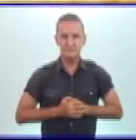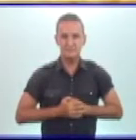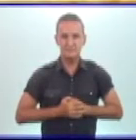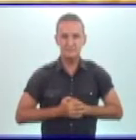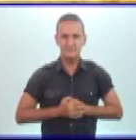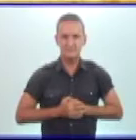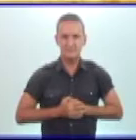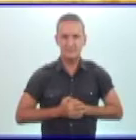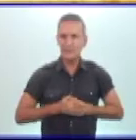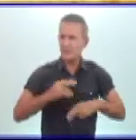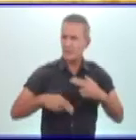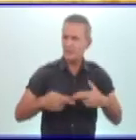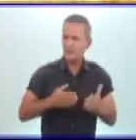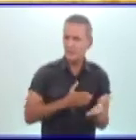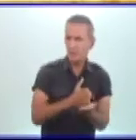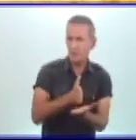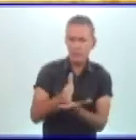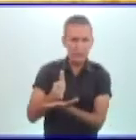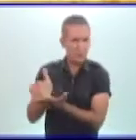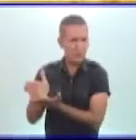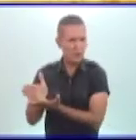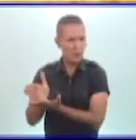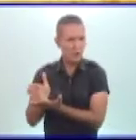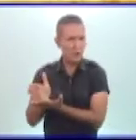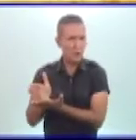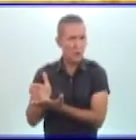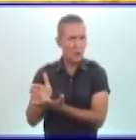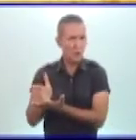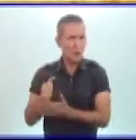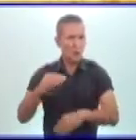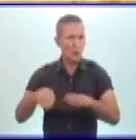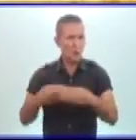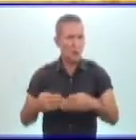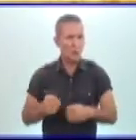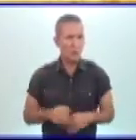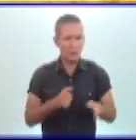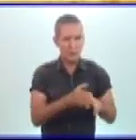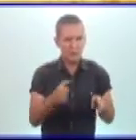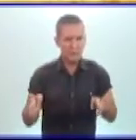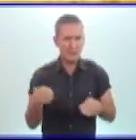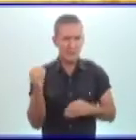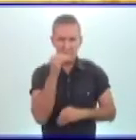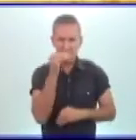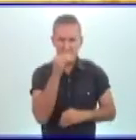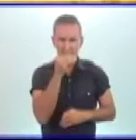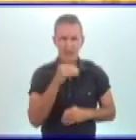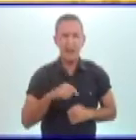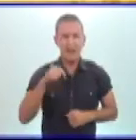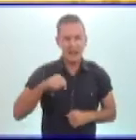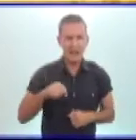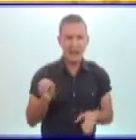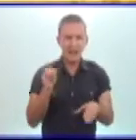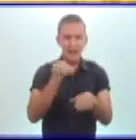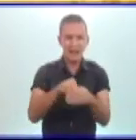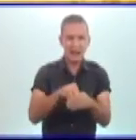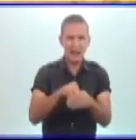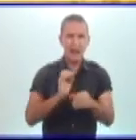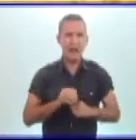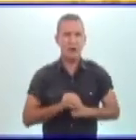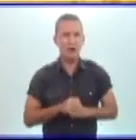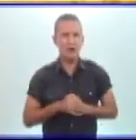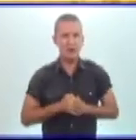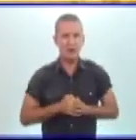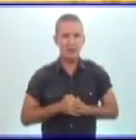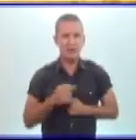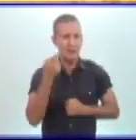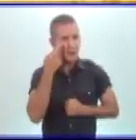¿Qué tal si hacemos un recorrido por los principales hechos de la época moderna? ¿Sí? Abróchate el cinturón que entramos a nuestra máquina del tiempo para